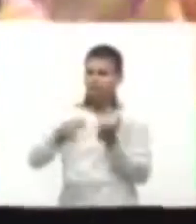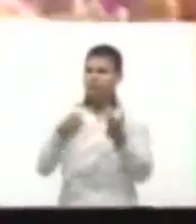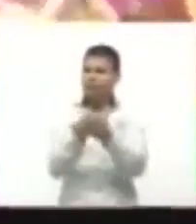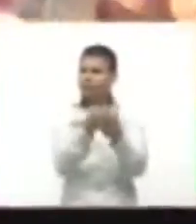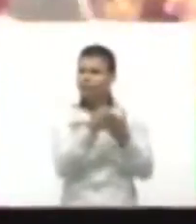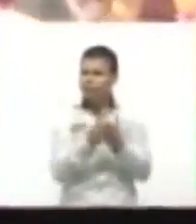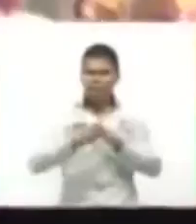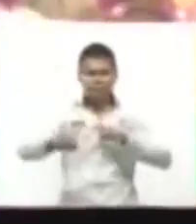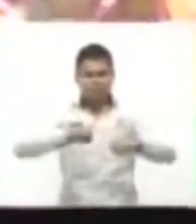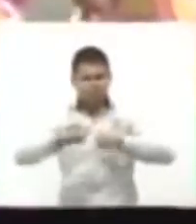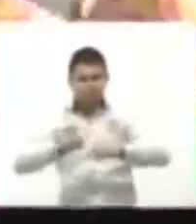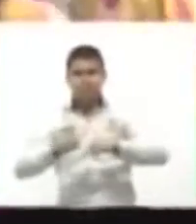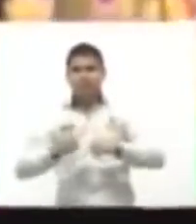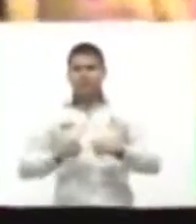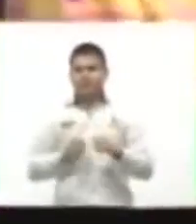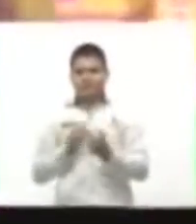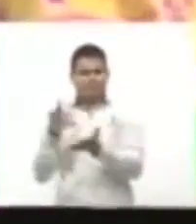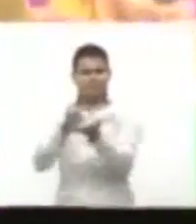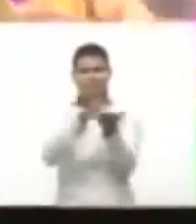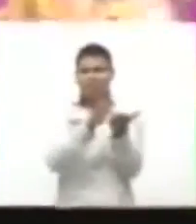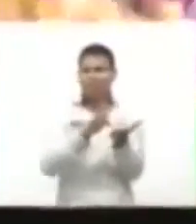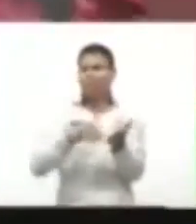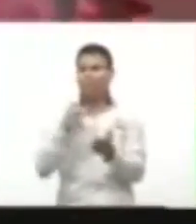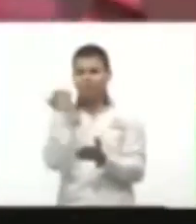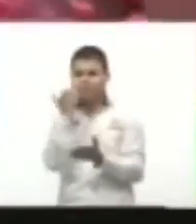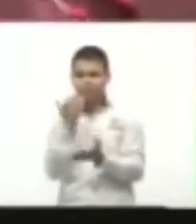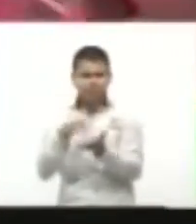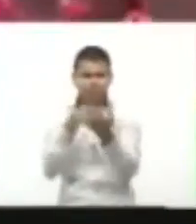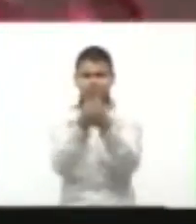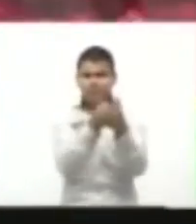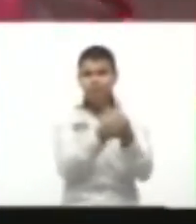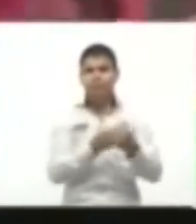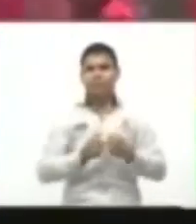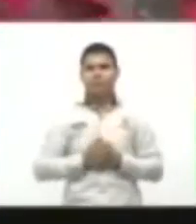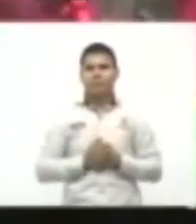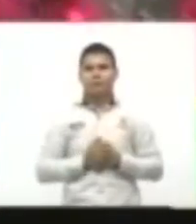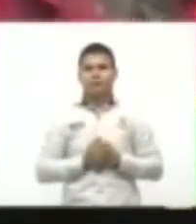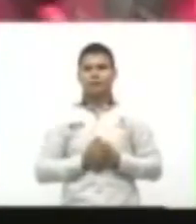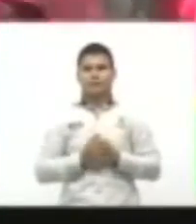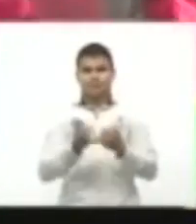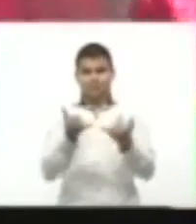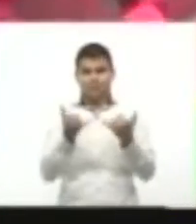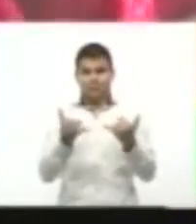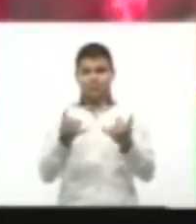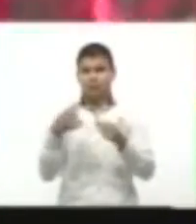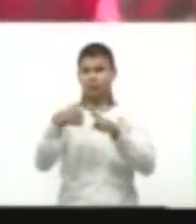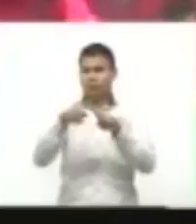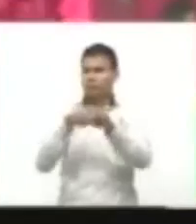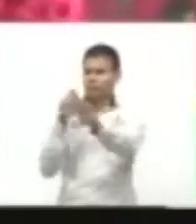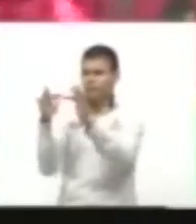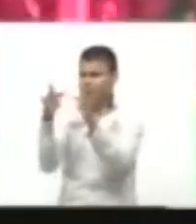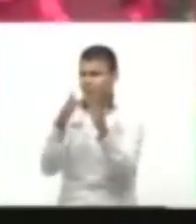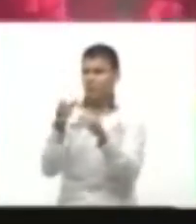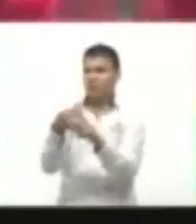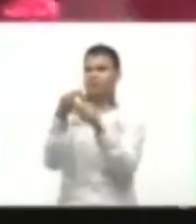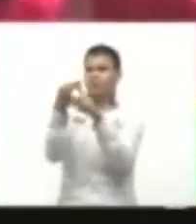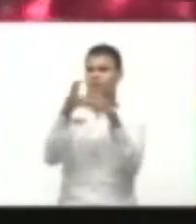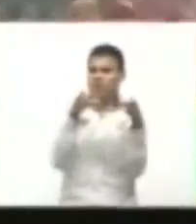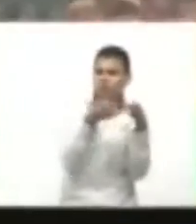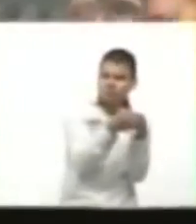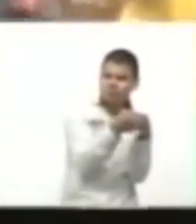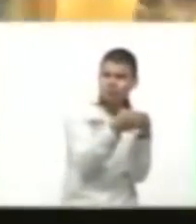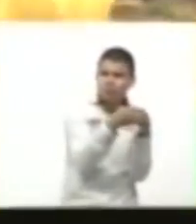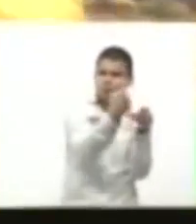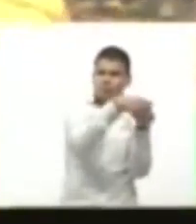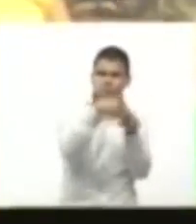que hace parte del programa Líderes de Tradición del Carnaval. En el Festival de Danzas de Relaciones y Especiales participarán grupos provenientes de